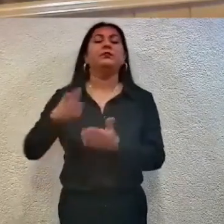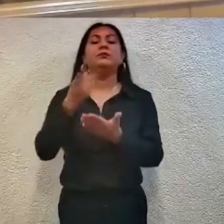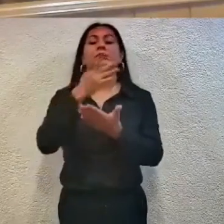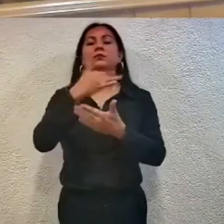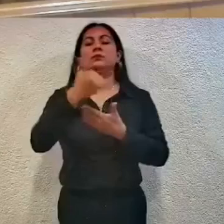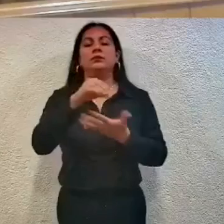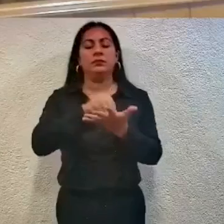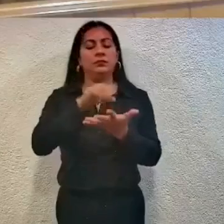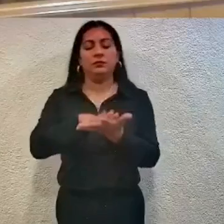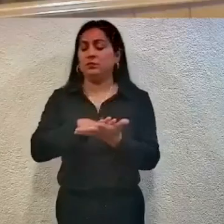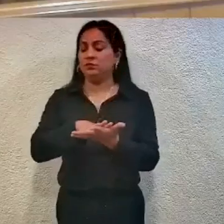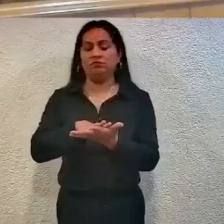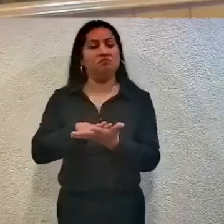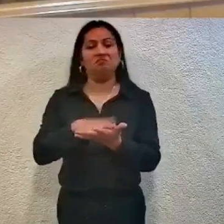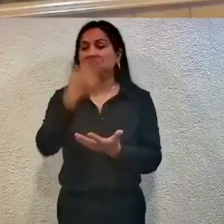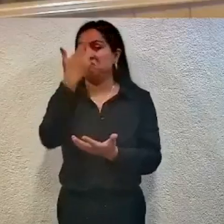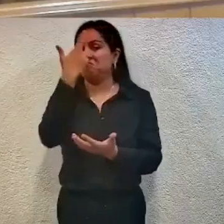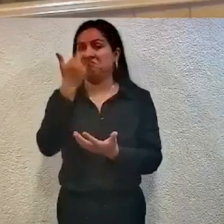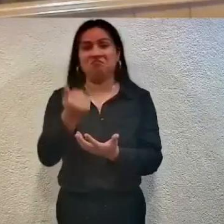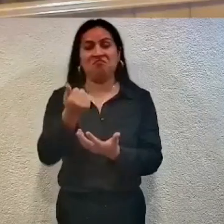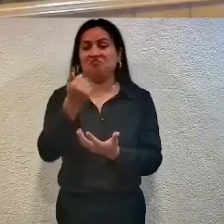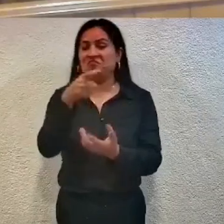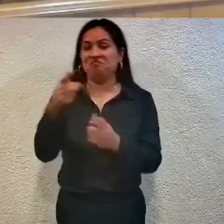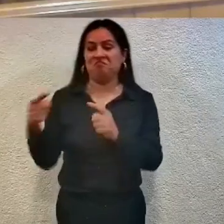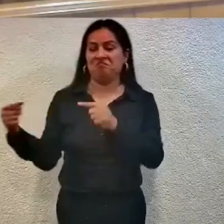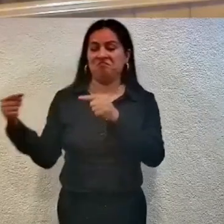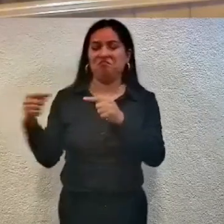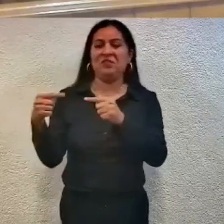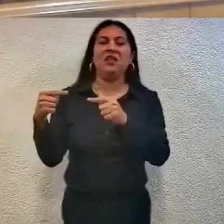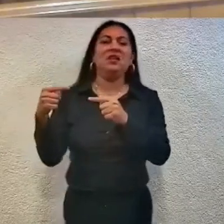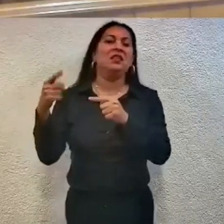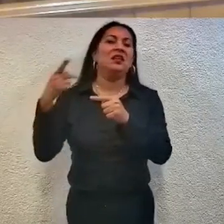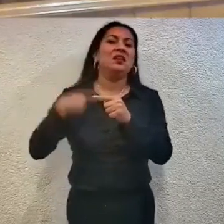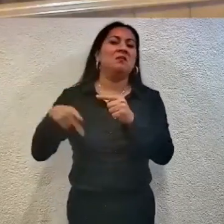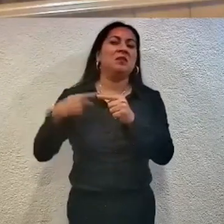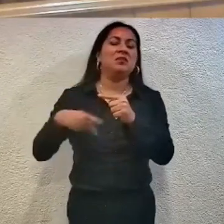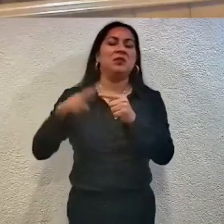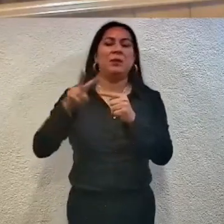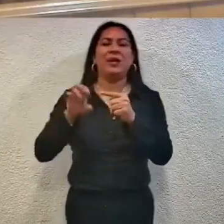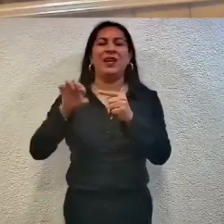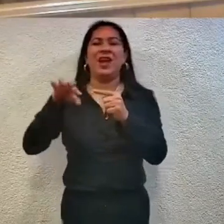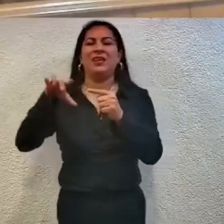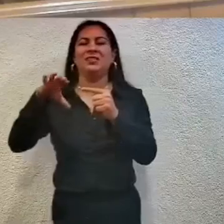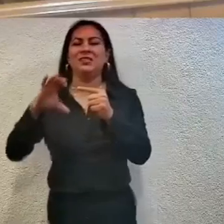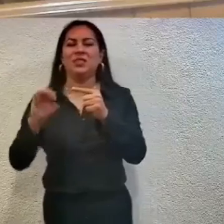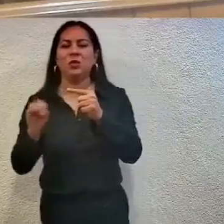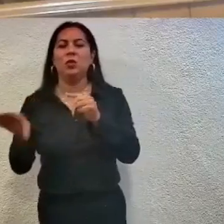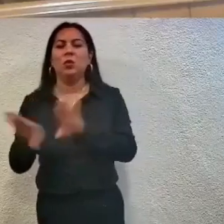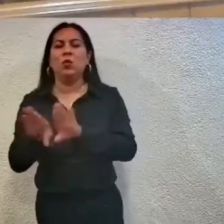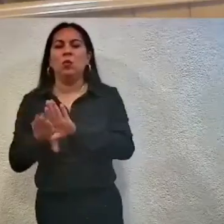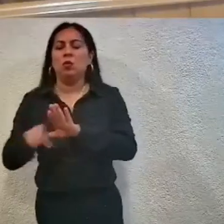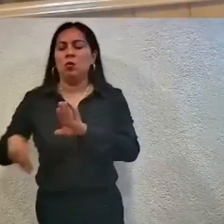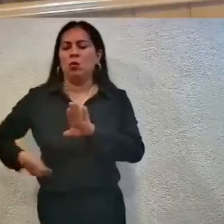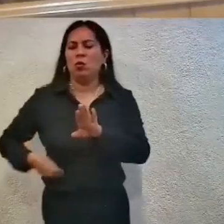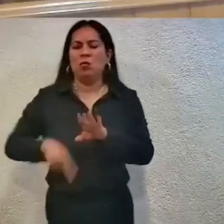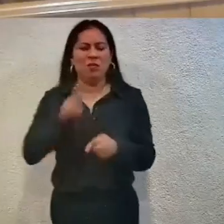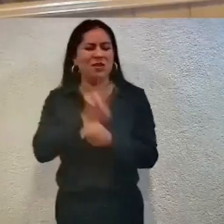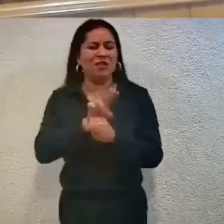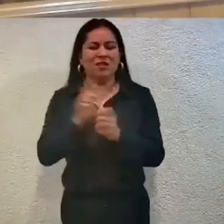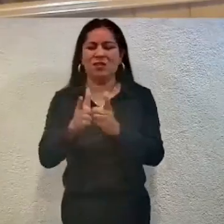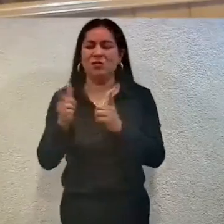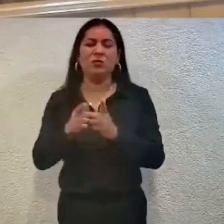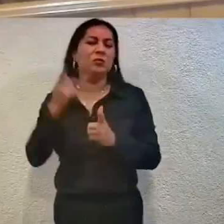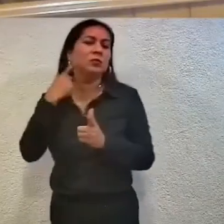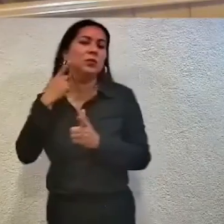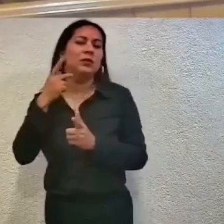Por otro lado, en el proyecto se establece que no se acredita la responsabilidad indirecta de Venancio Díaz Arroyo, así como tampoco por